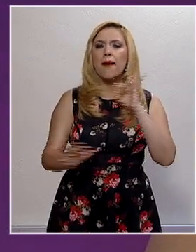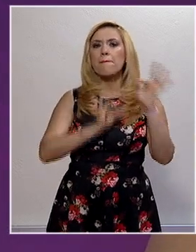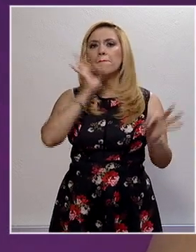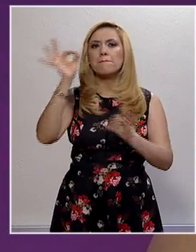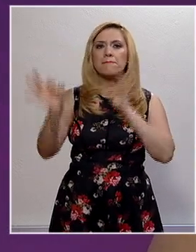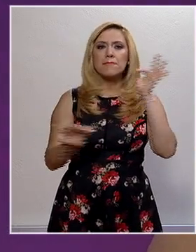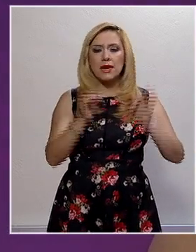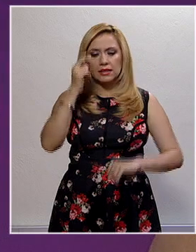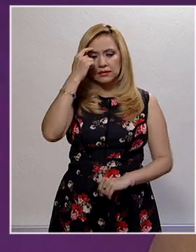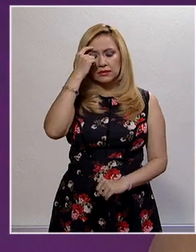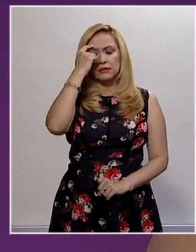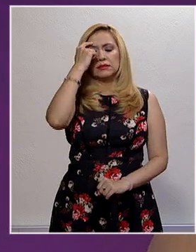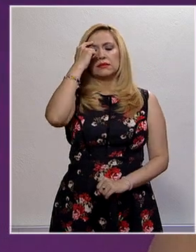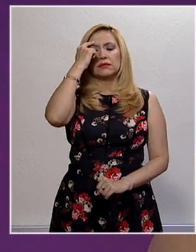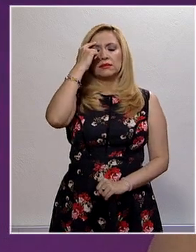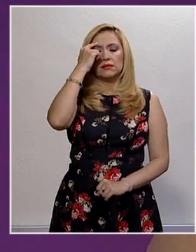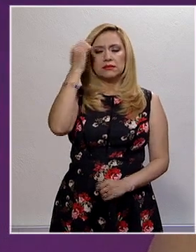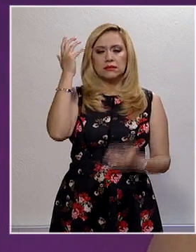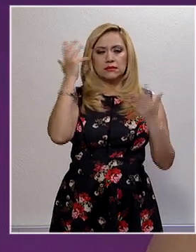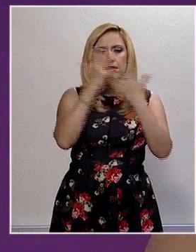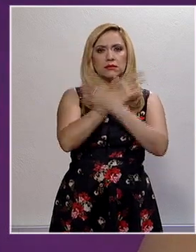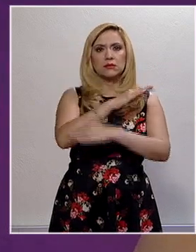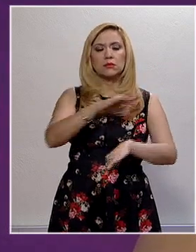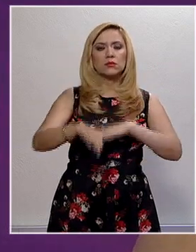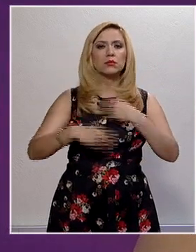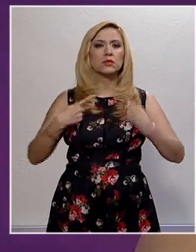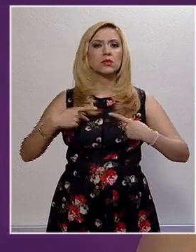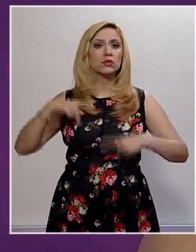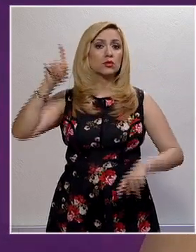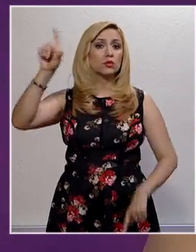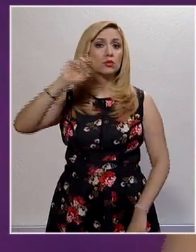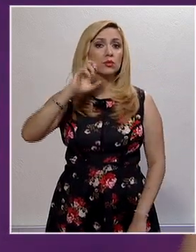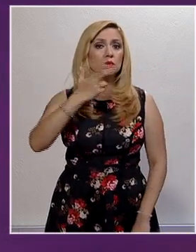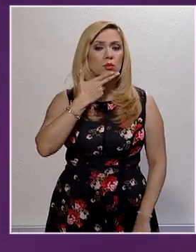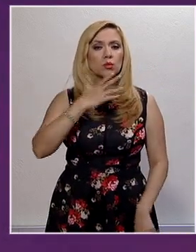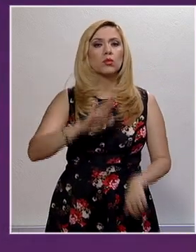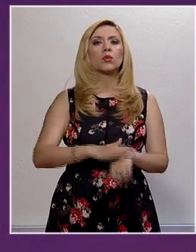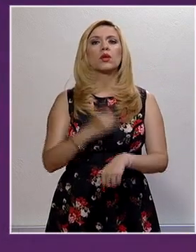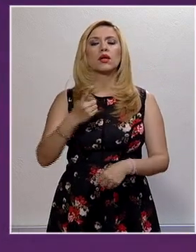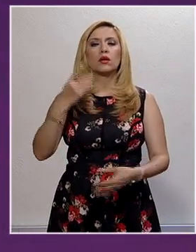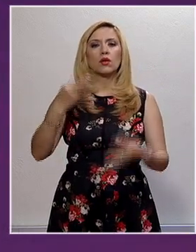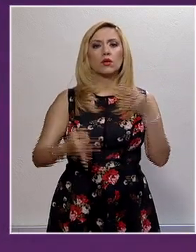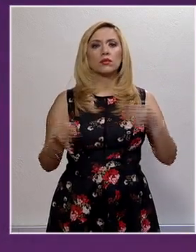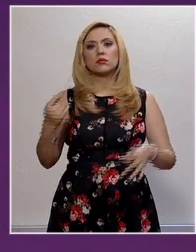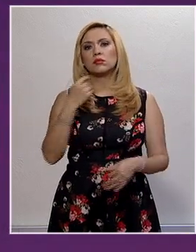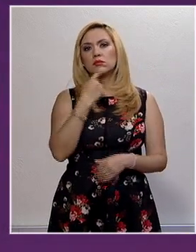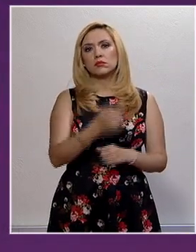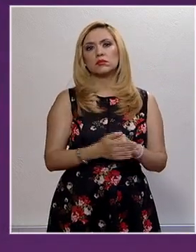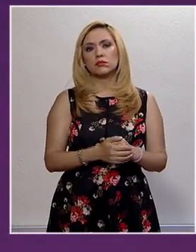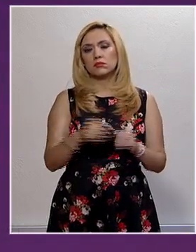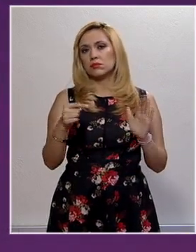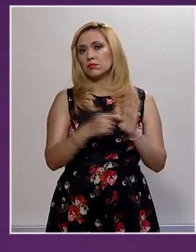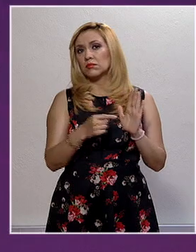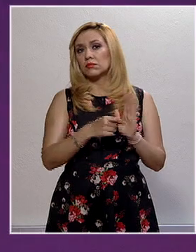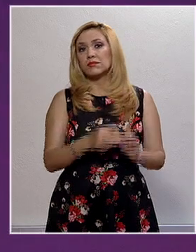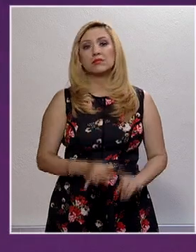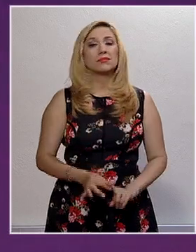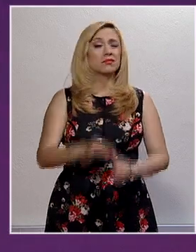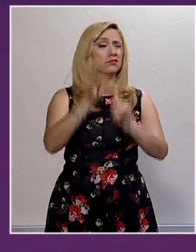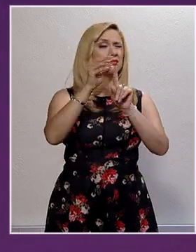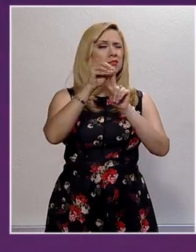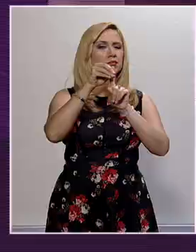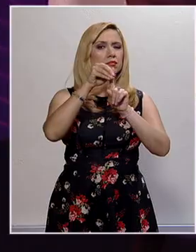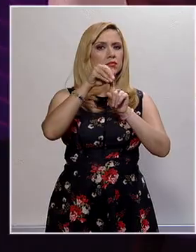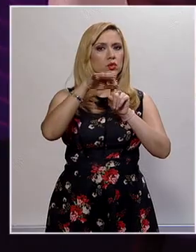de concientización de toda la población de Chihuahua. ¿Por qué? Porque la Corte había dicho, bueno, esto tiene su origen